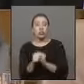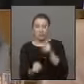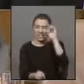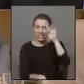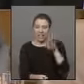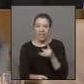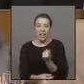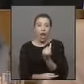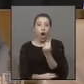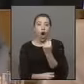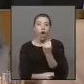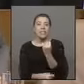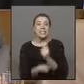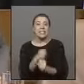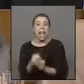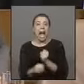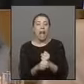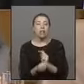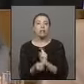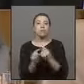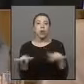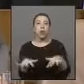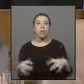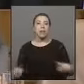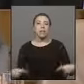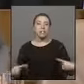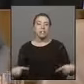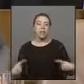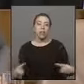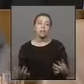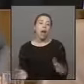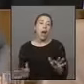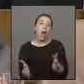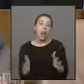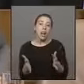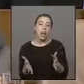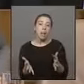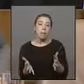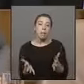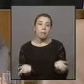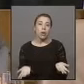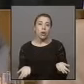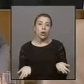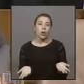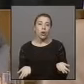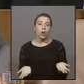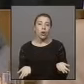A los 11 años. Y tal vez, y tal vez,